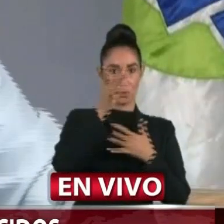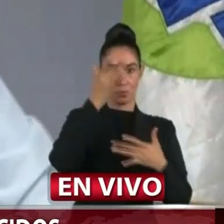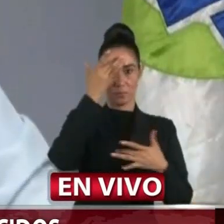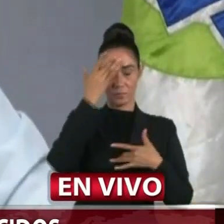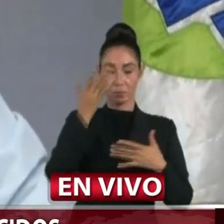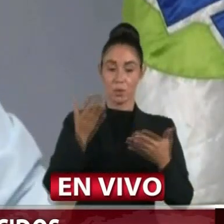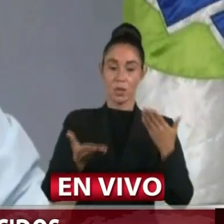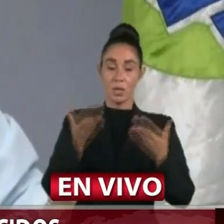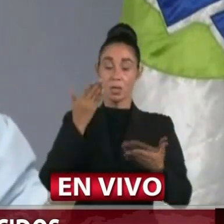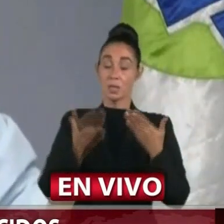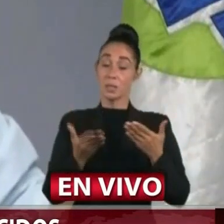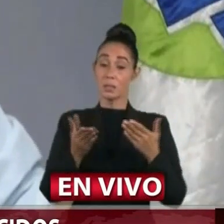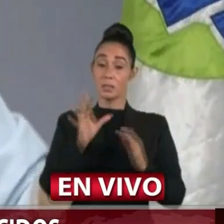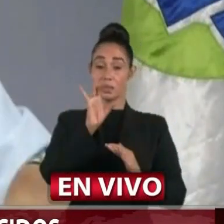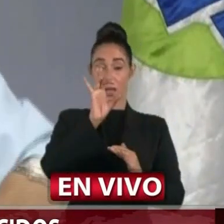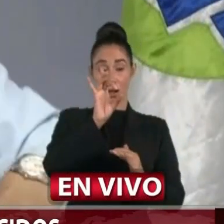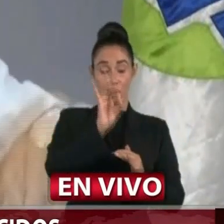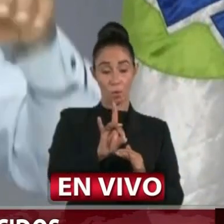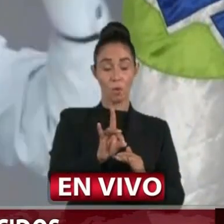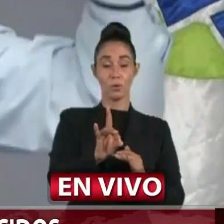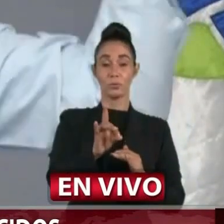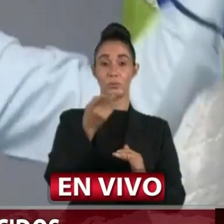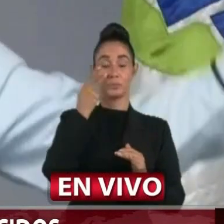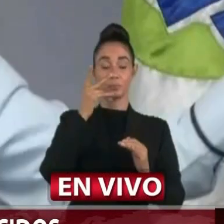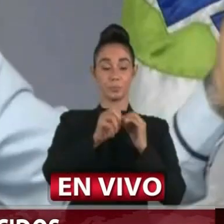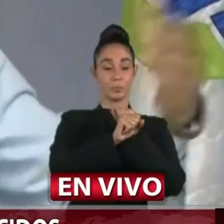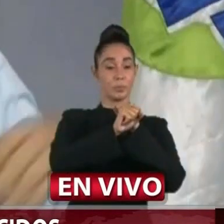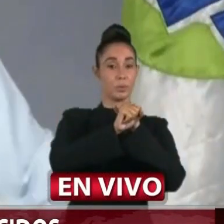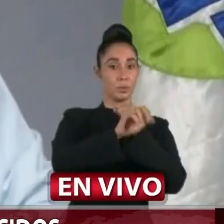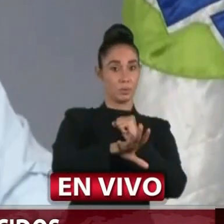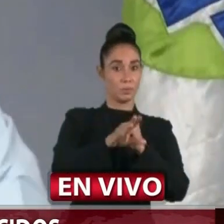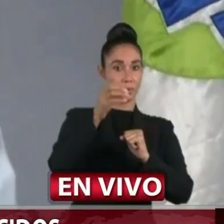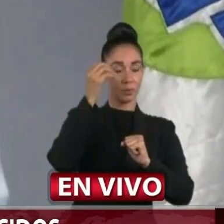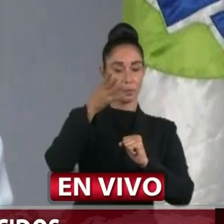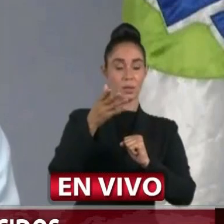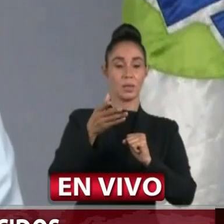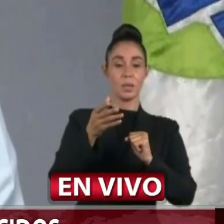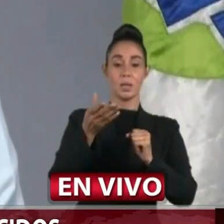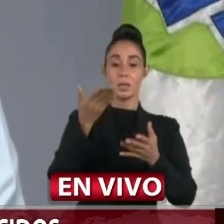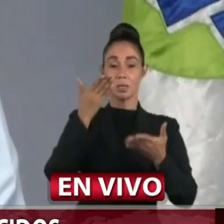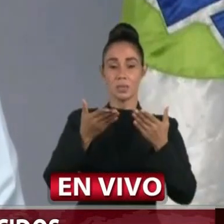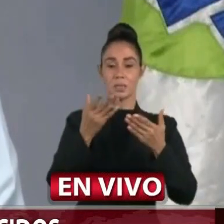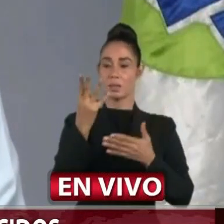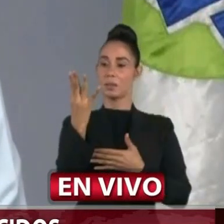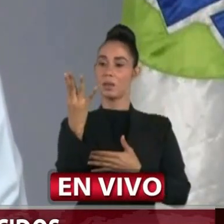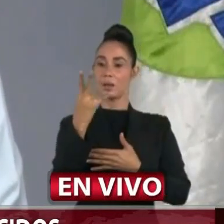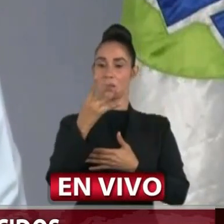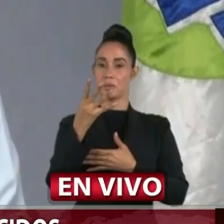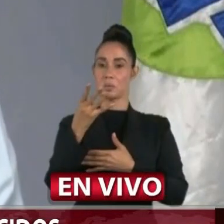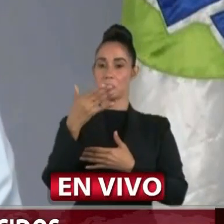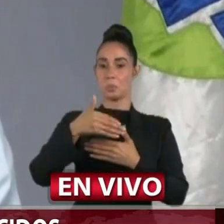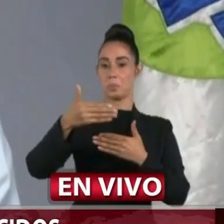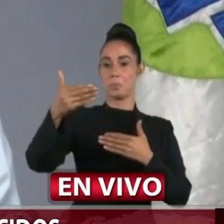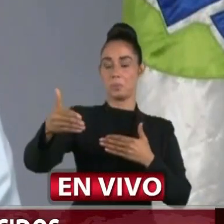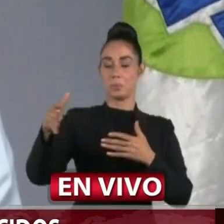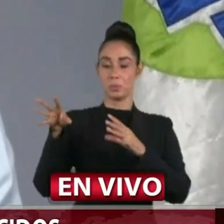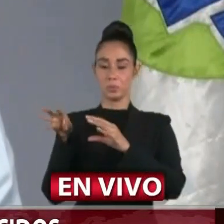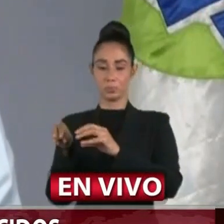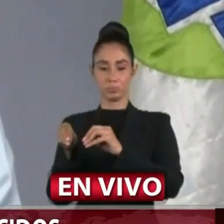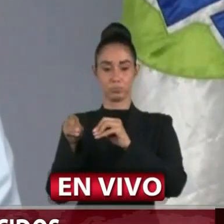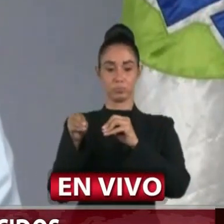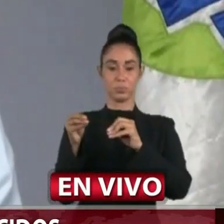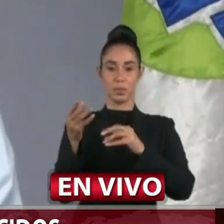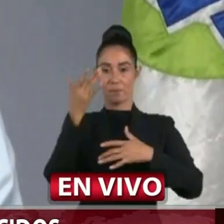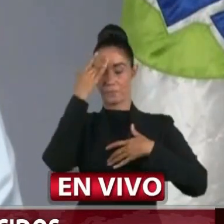probablemente los 8 casos que usted vio en el boletín anterior sean la explicación de ese comportamiento de traslado